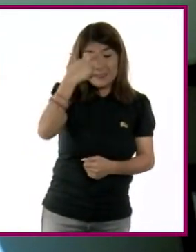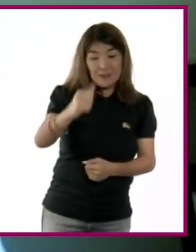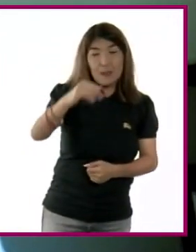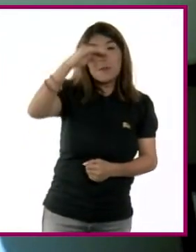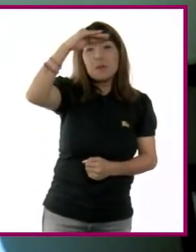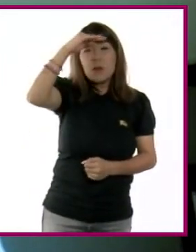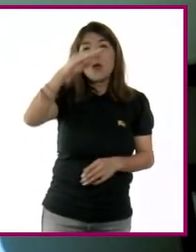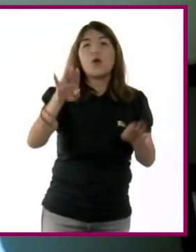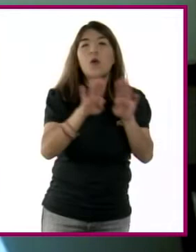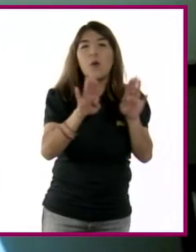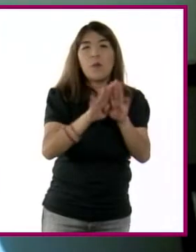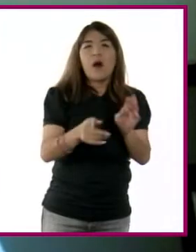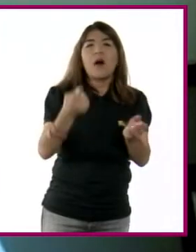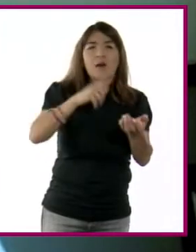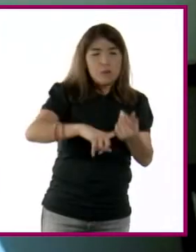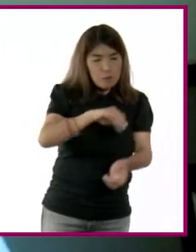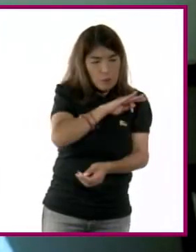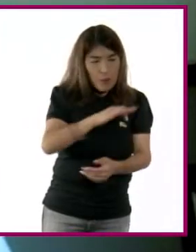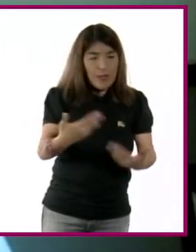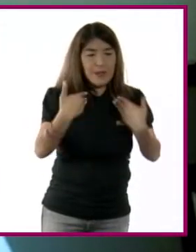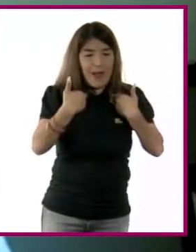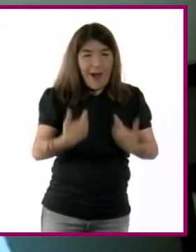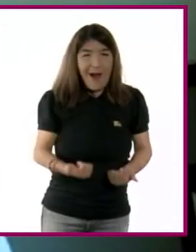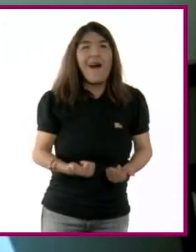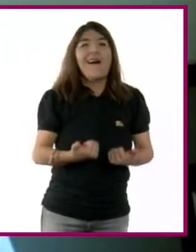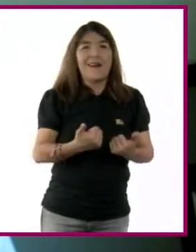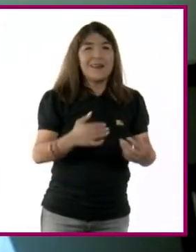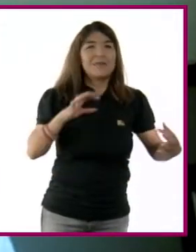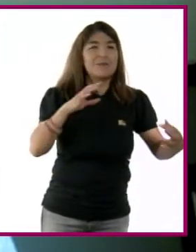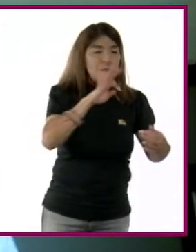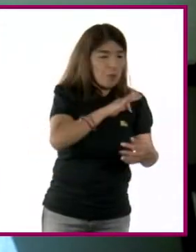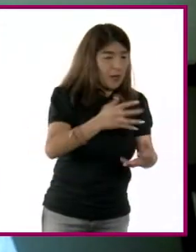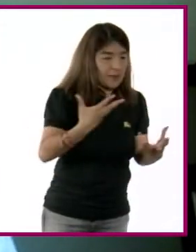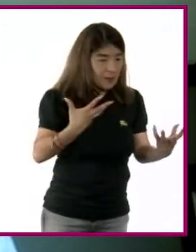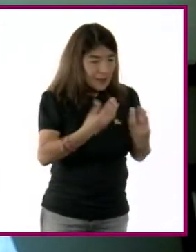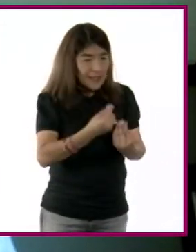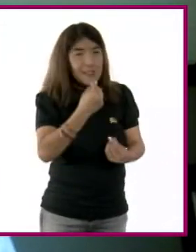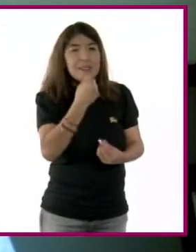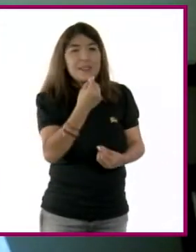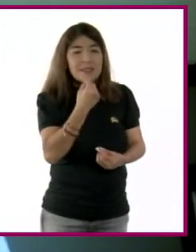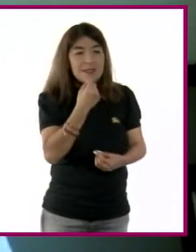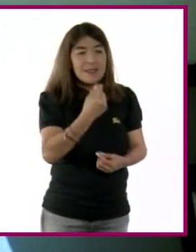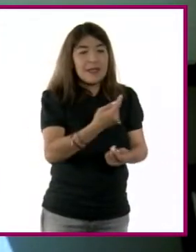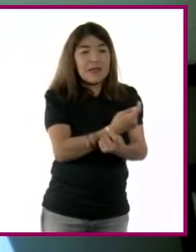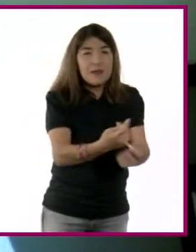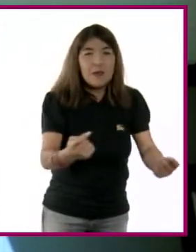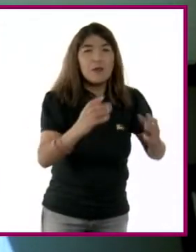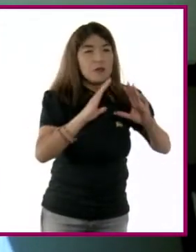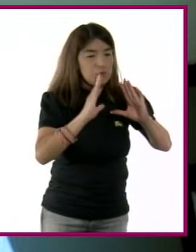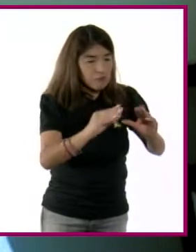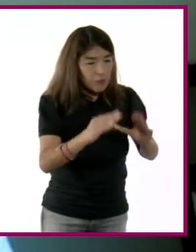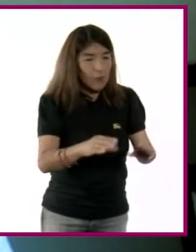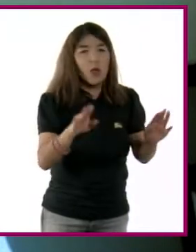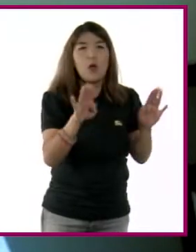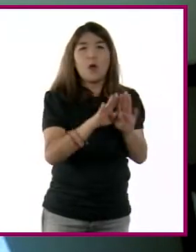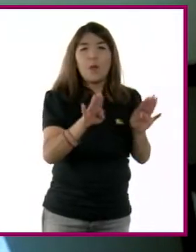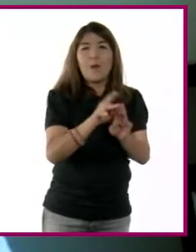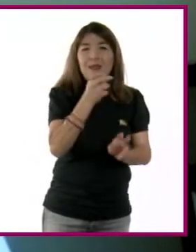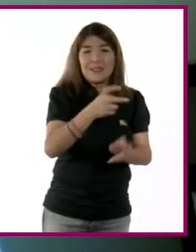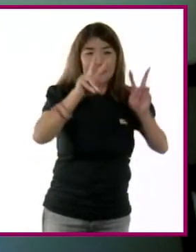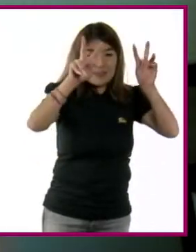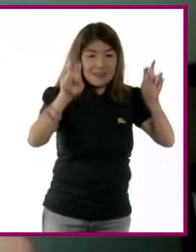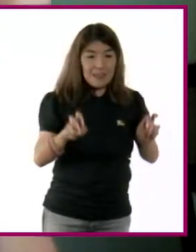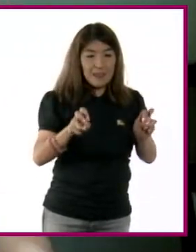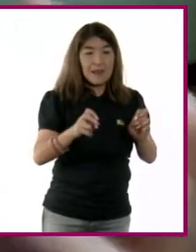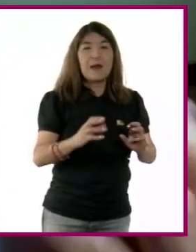nos abre la ventana para poder empezar a trabajar con las niñas y con los niños en todo este tema